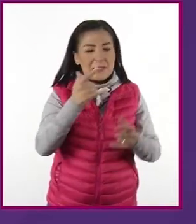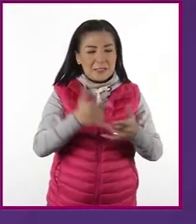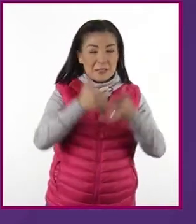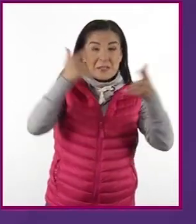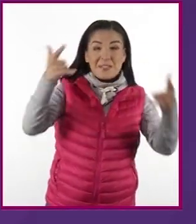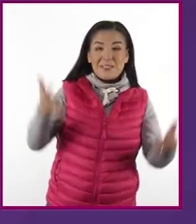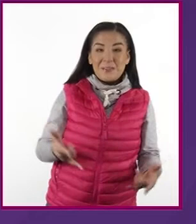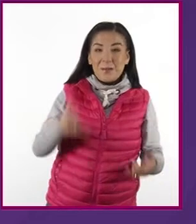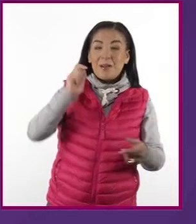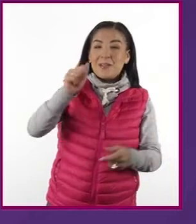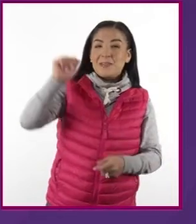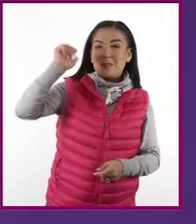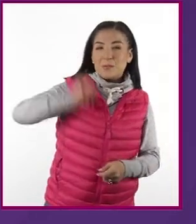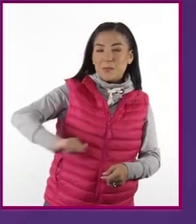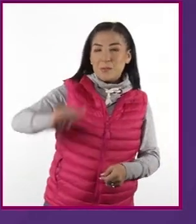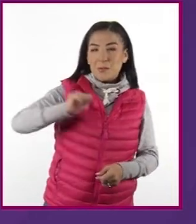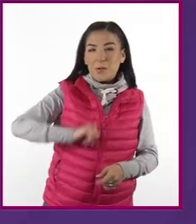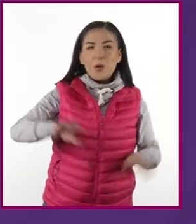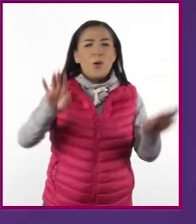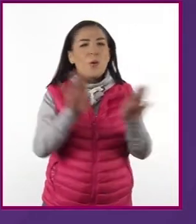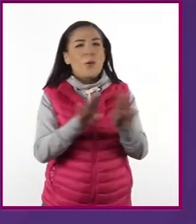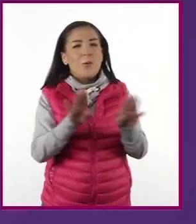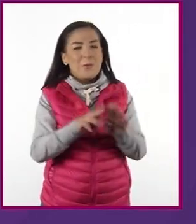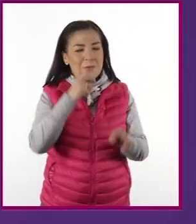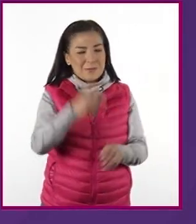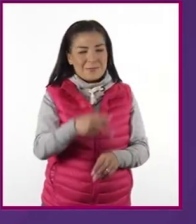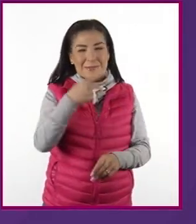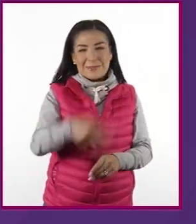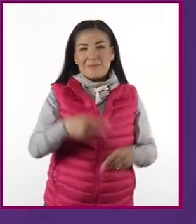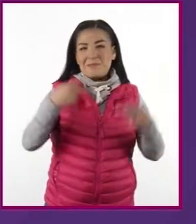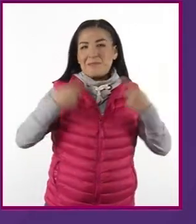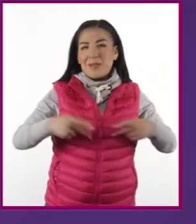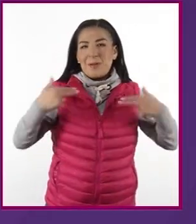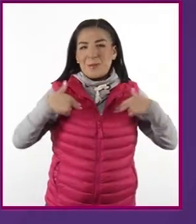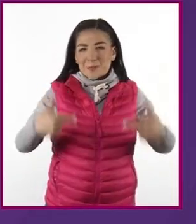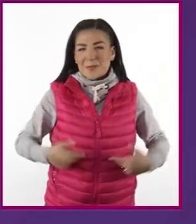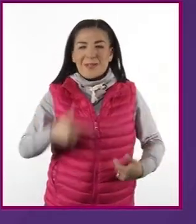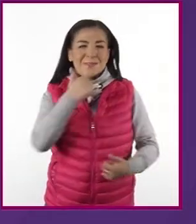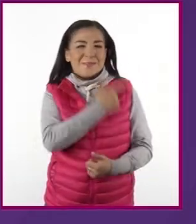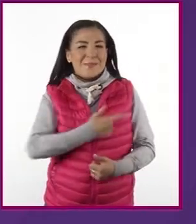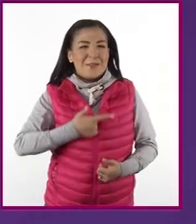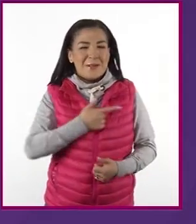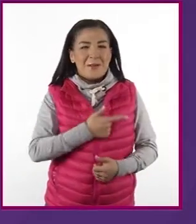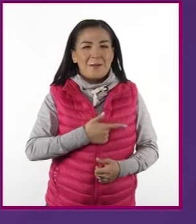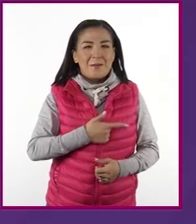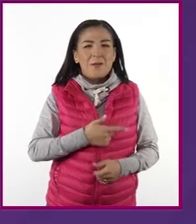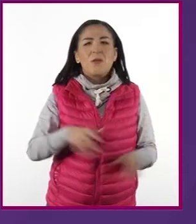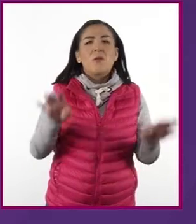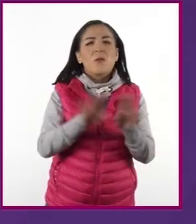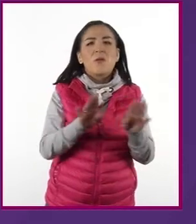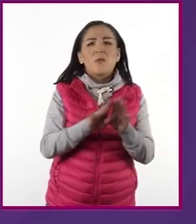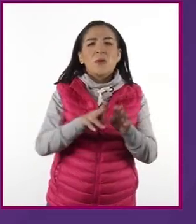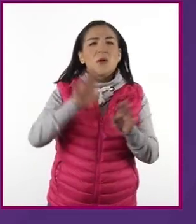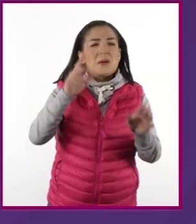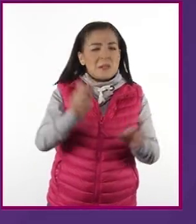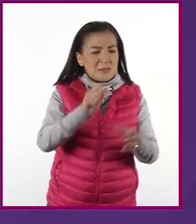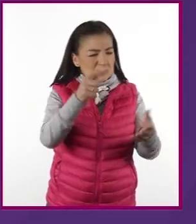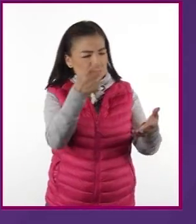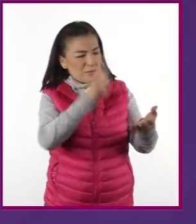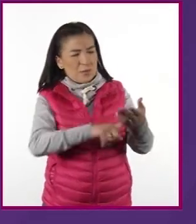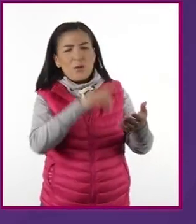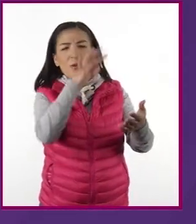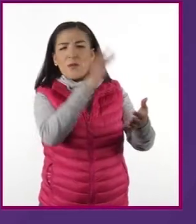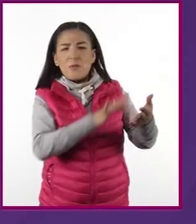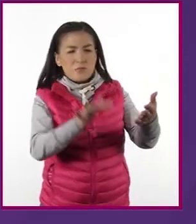más queridos a los seres humanos. El vuelo, el dominio sobre el fuego, la amistad amorosa con